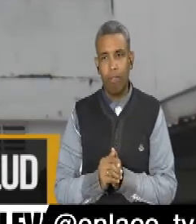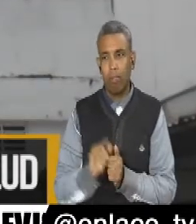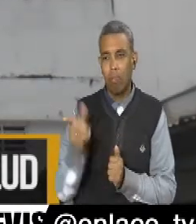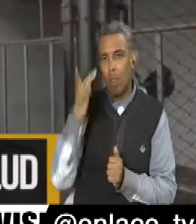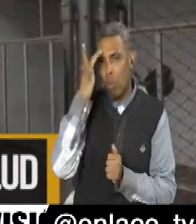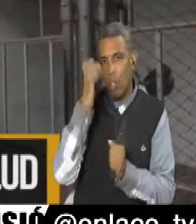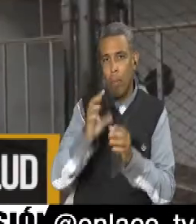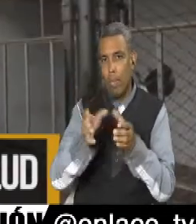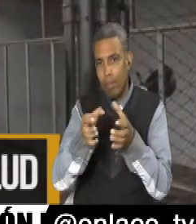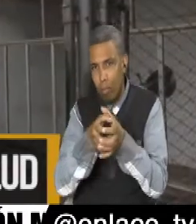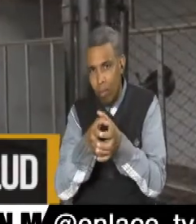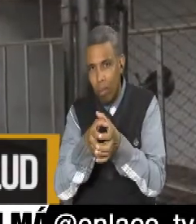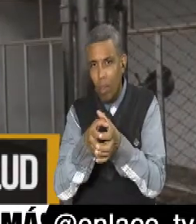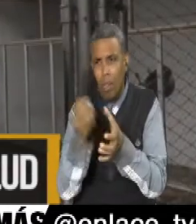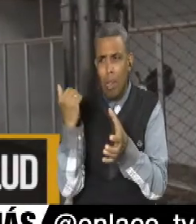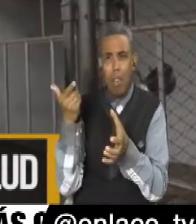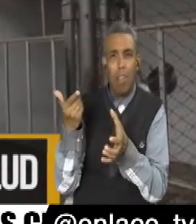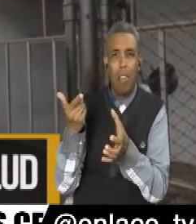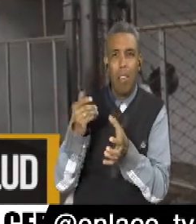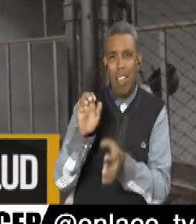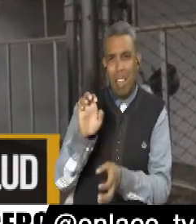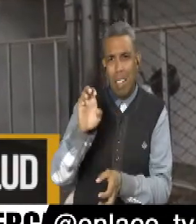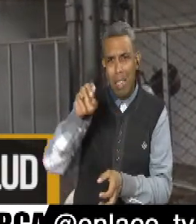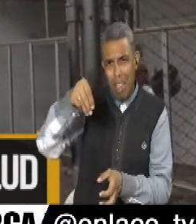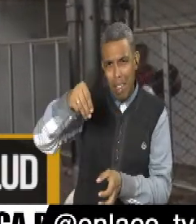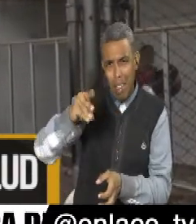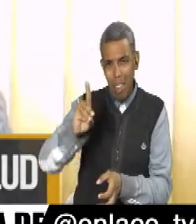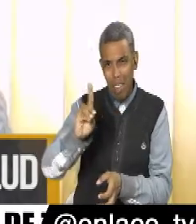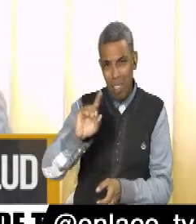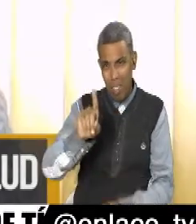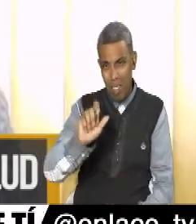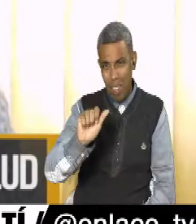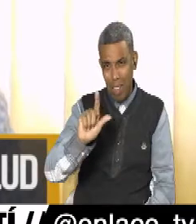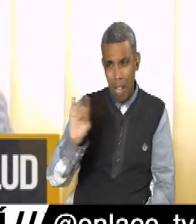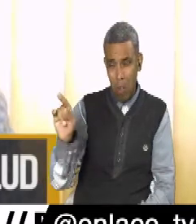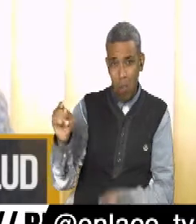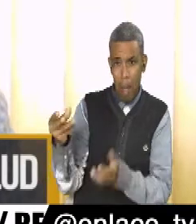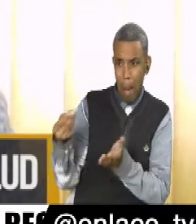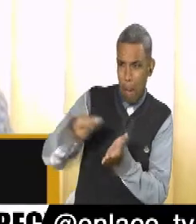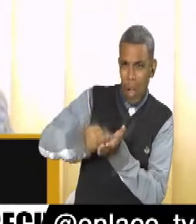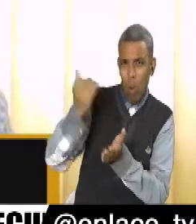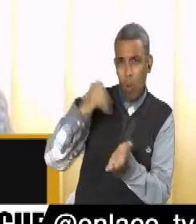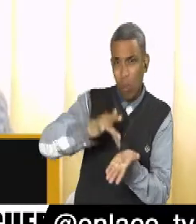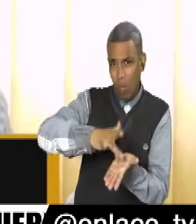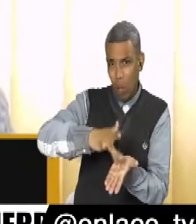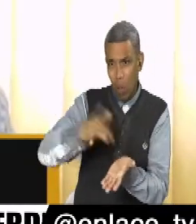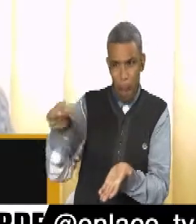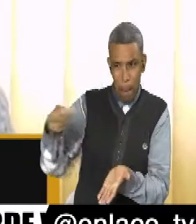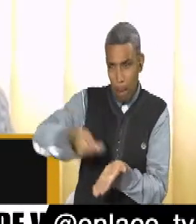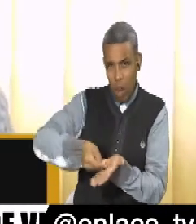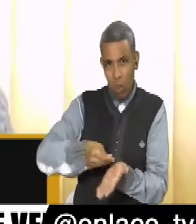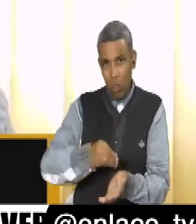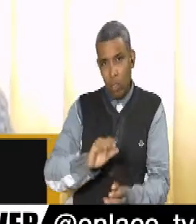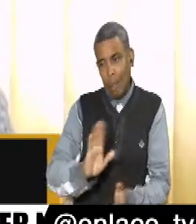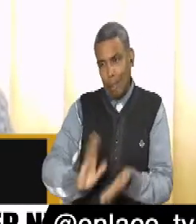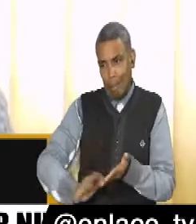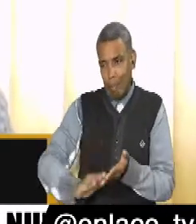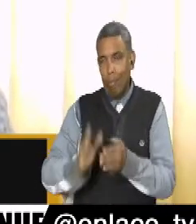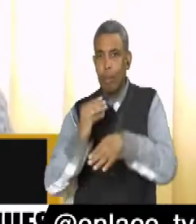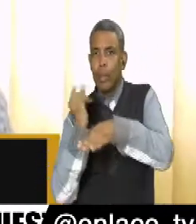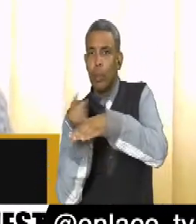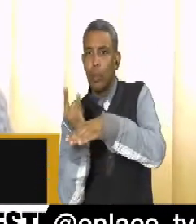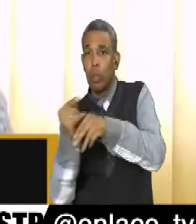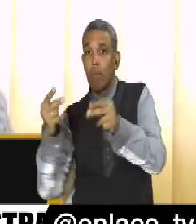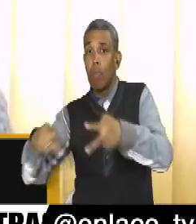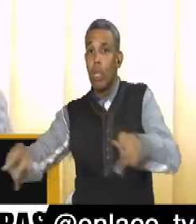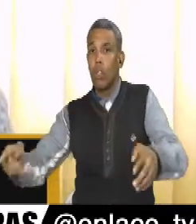razón, una millonaria deuda con este centro asistencial de segundo nivel. La cartera inmensa que hay con EMDI Salud. El 12 de agosto logré